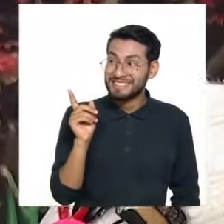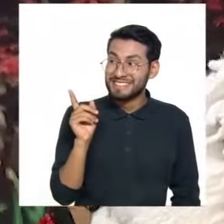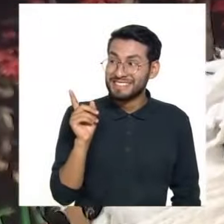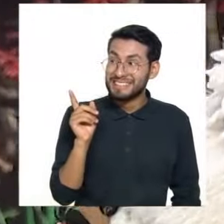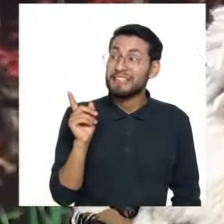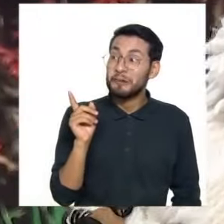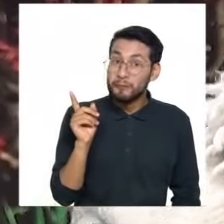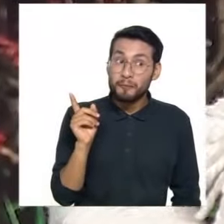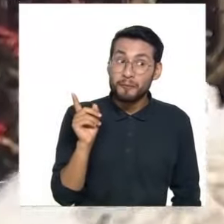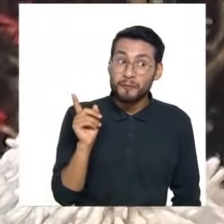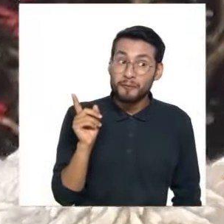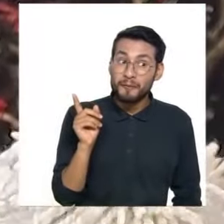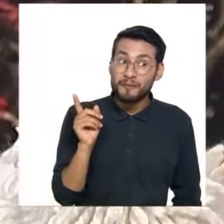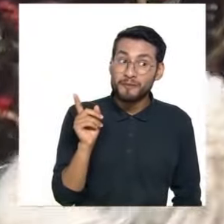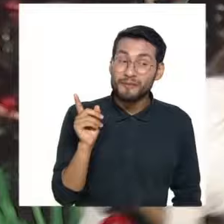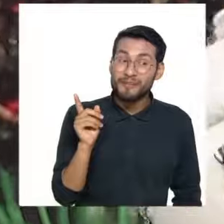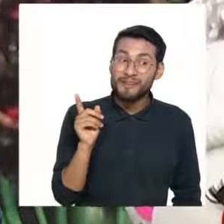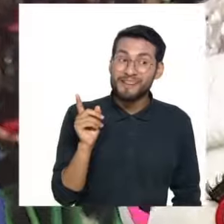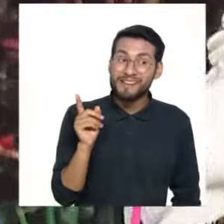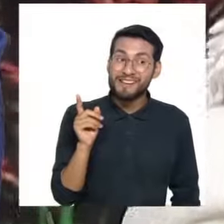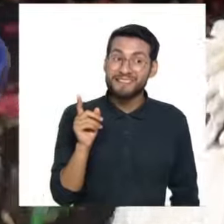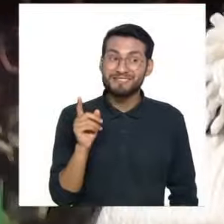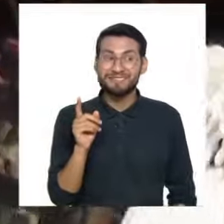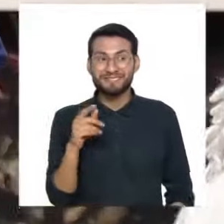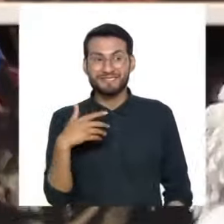ahy a ver qué tal